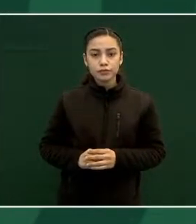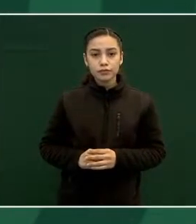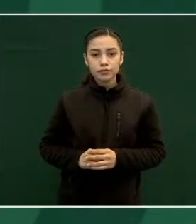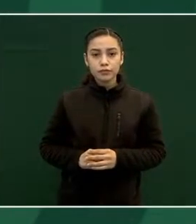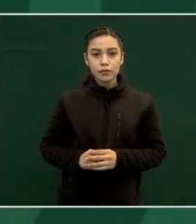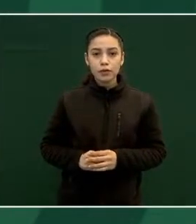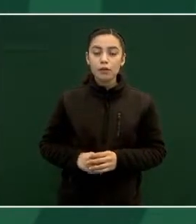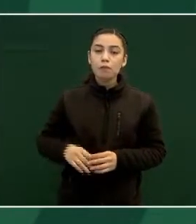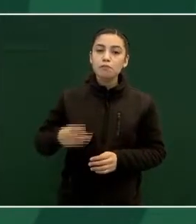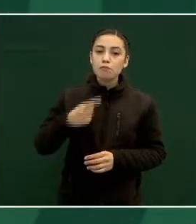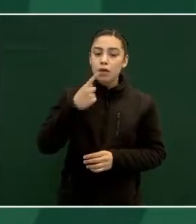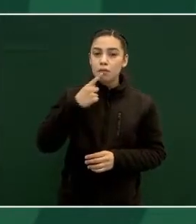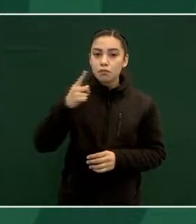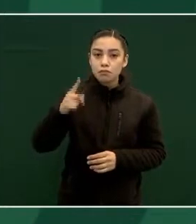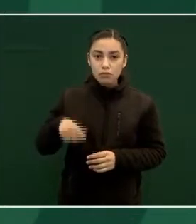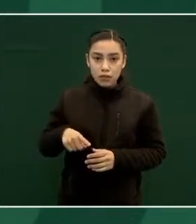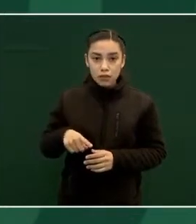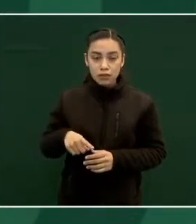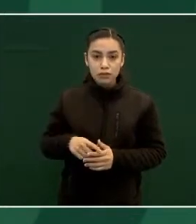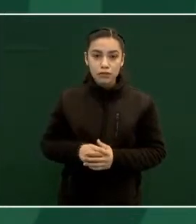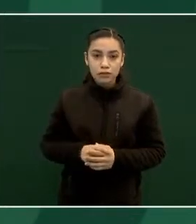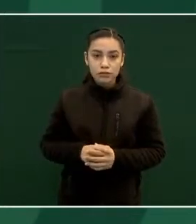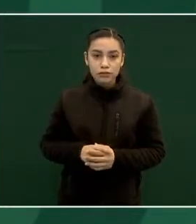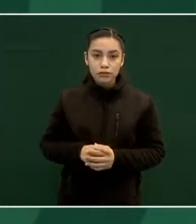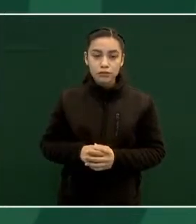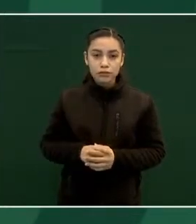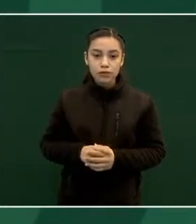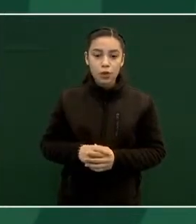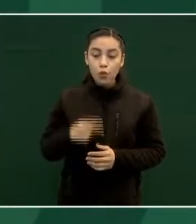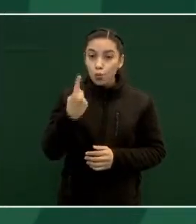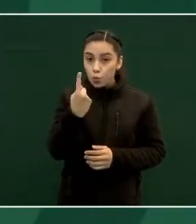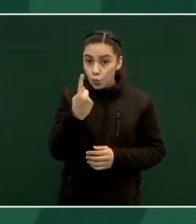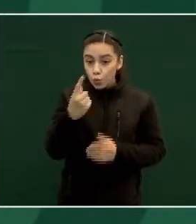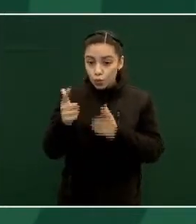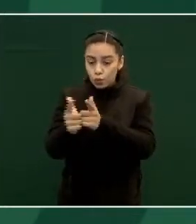Mandaban un grupo.